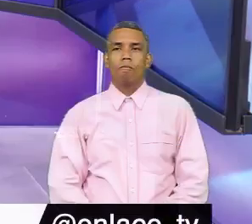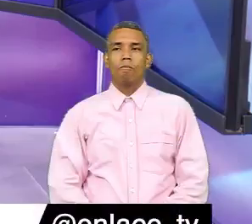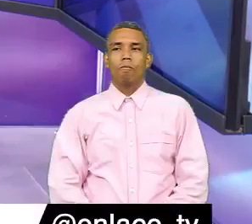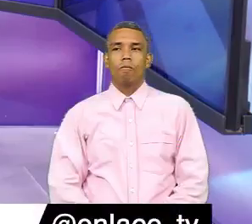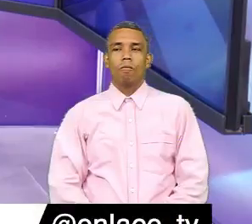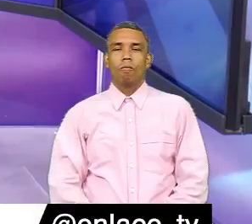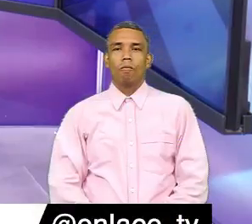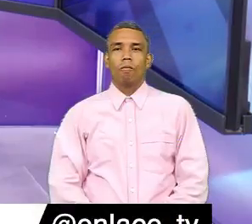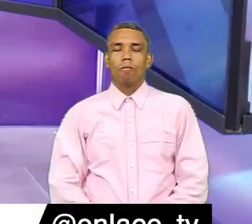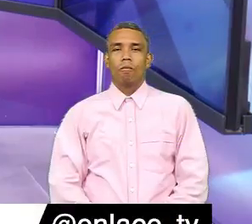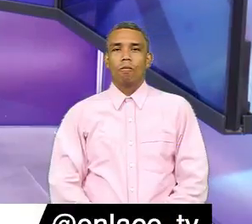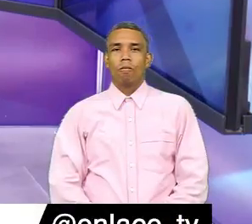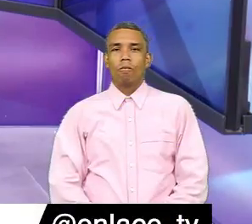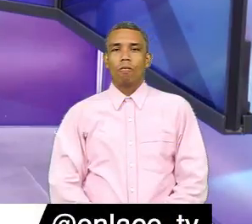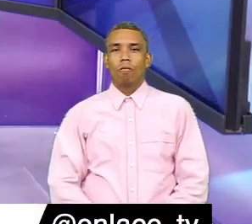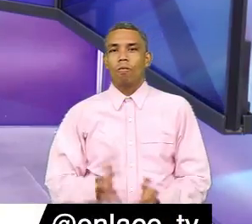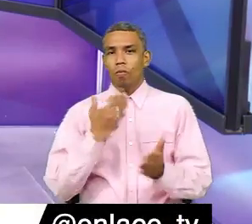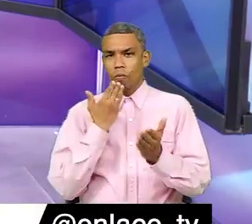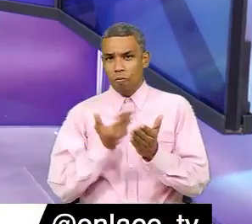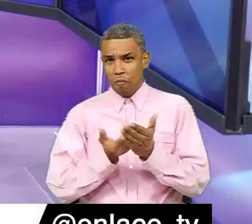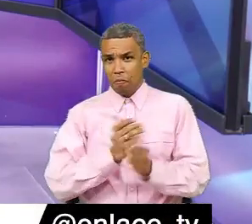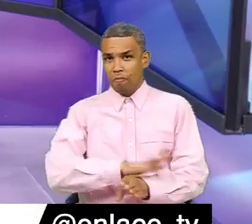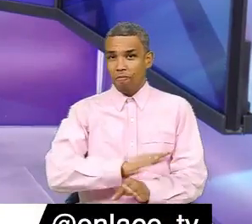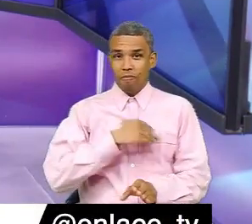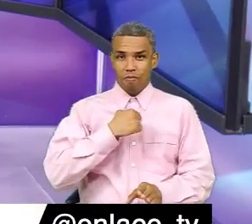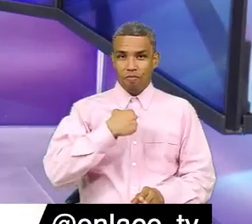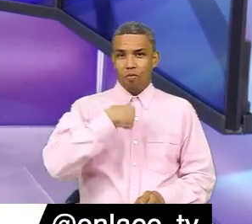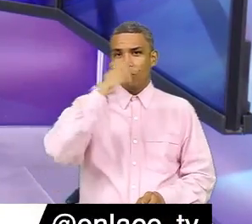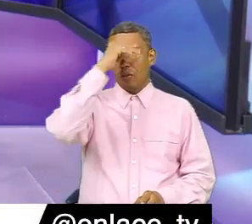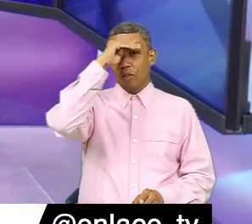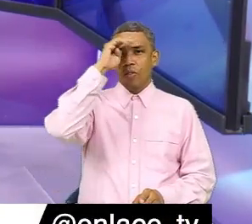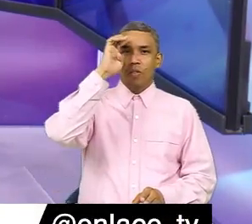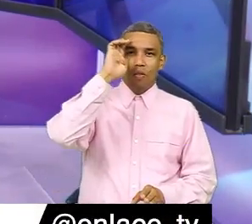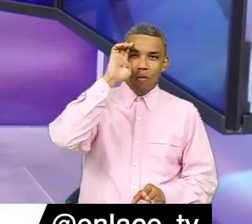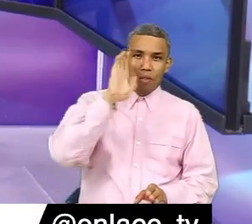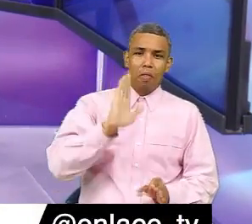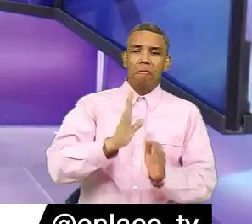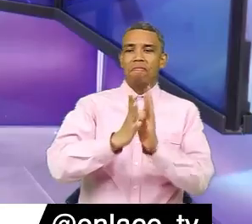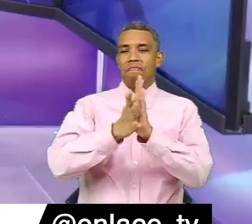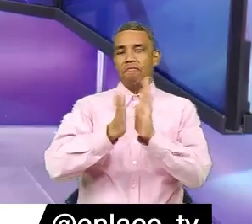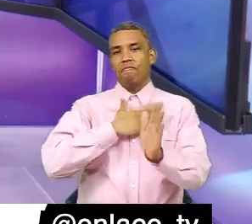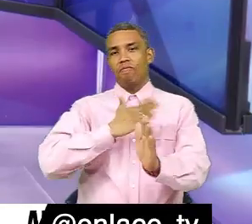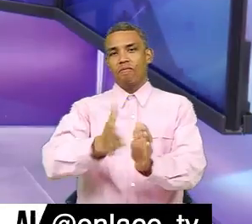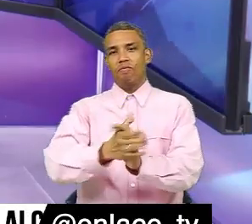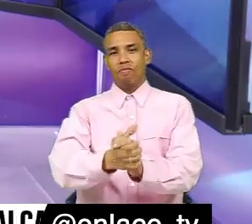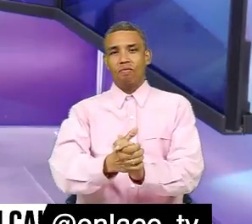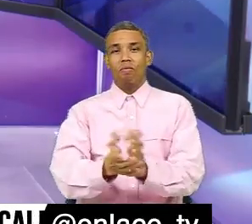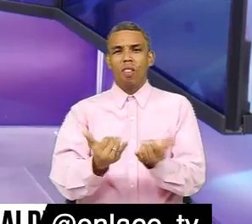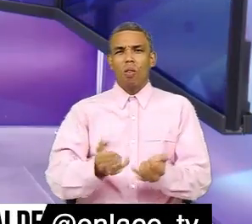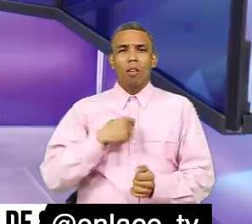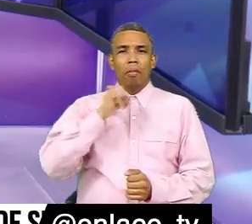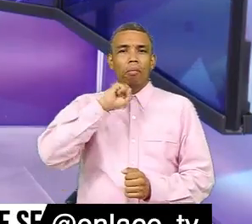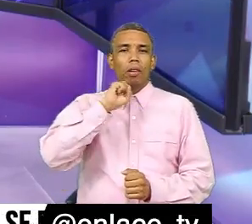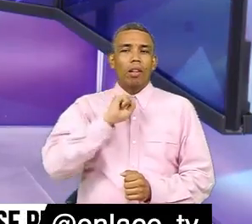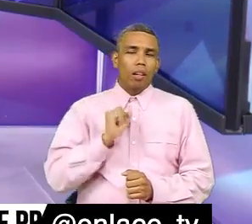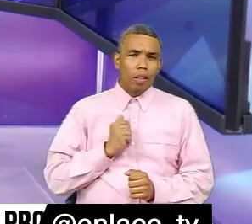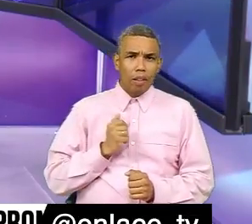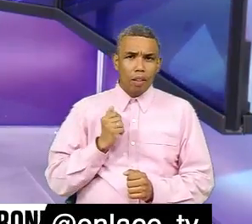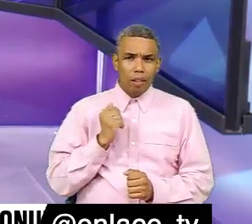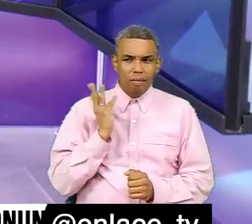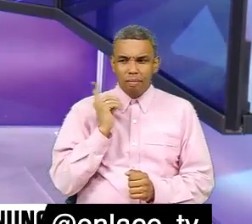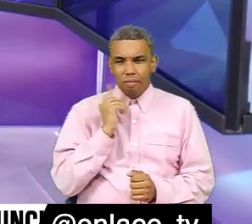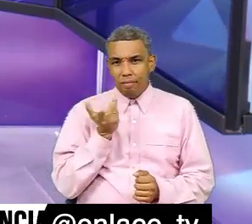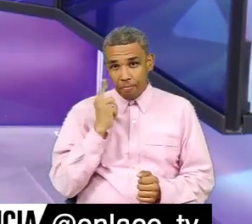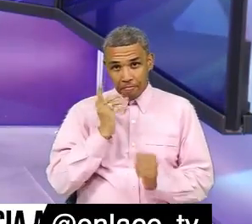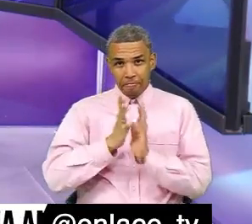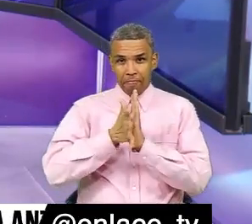Muy buenas tardes para todos, soy Paola López Vargas y una vez más los saludo desde Enlace Noticias con el desarrollo informativo más importante de nuestra ciudad y